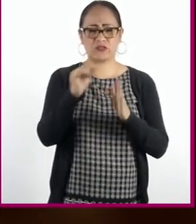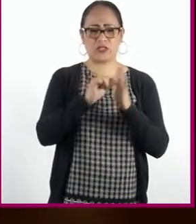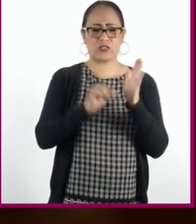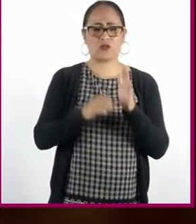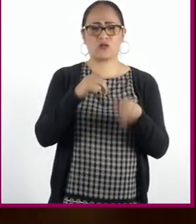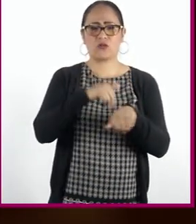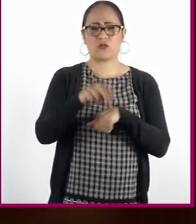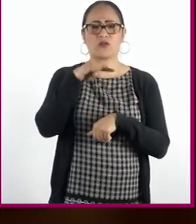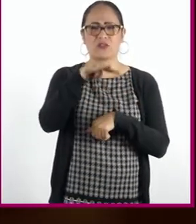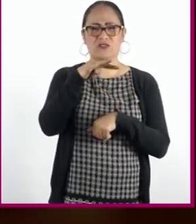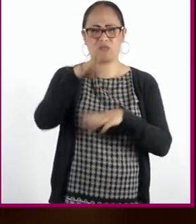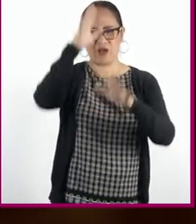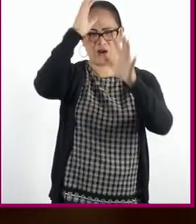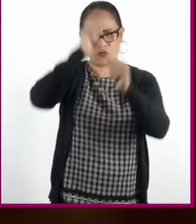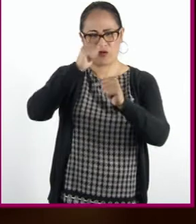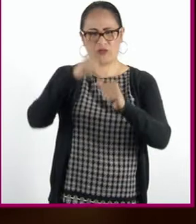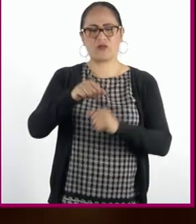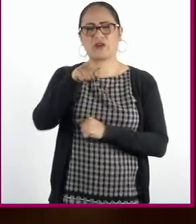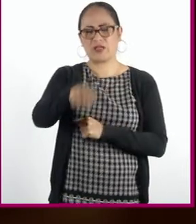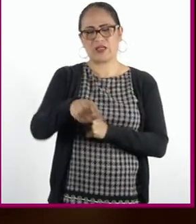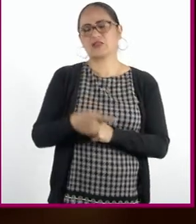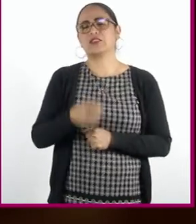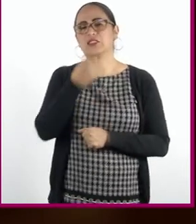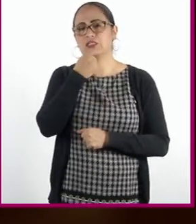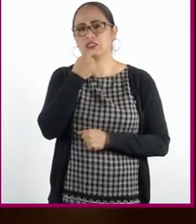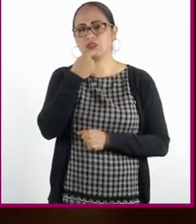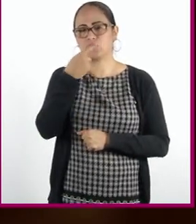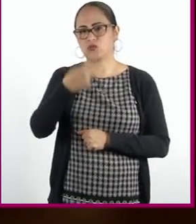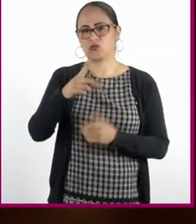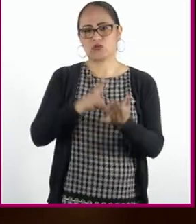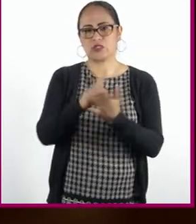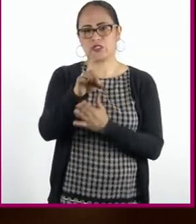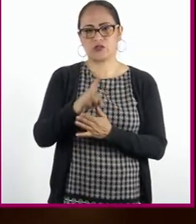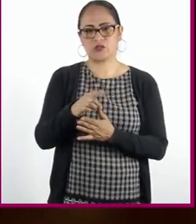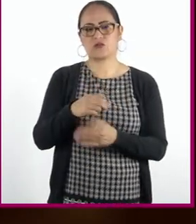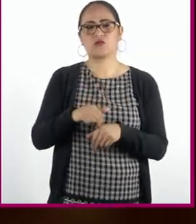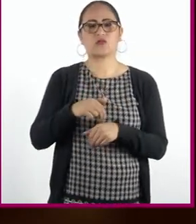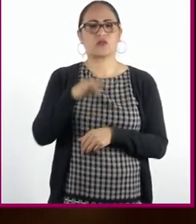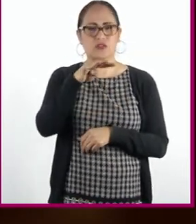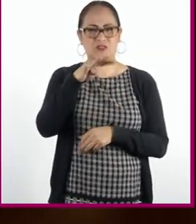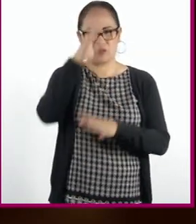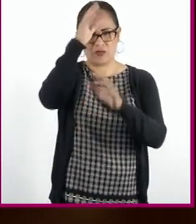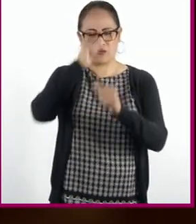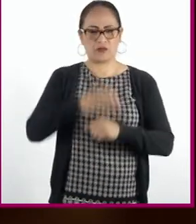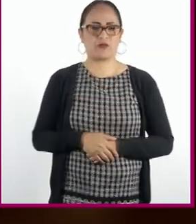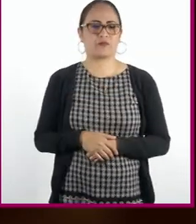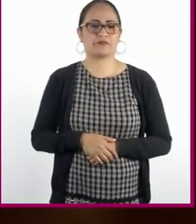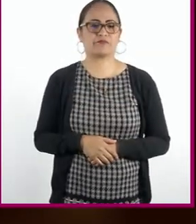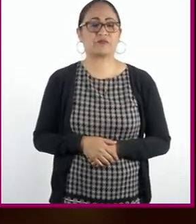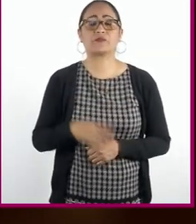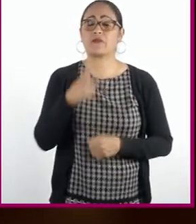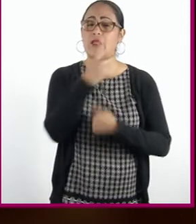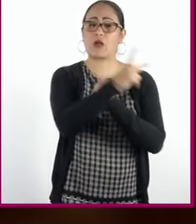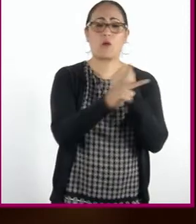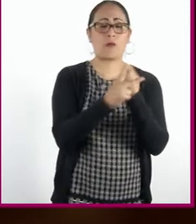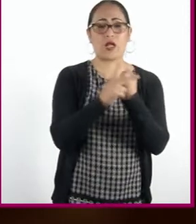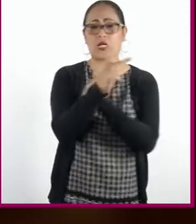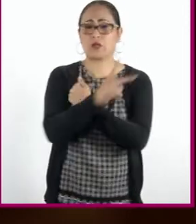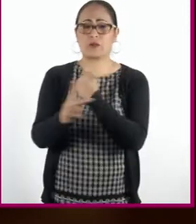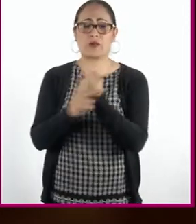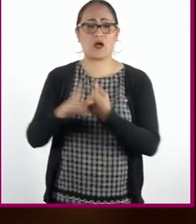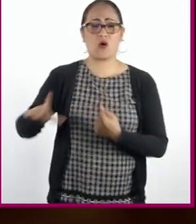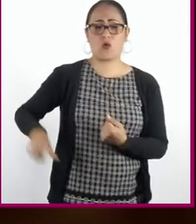19 de la Convención de los Derechos del Niño y la Niña, que dice: los Estados partes adoptarán todas las medidas